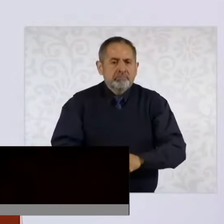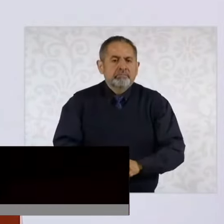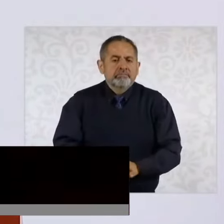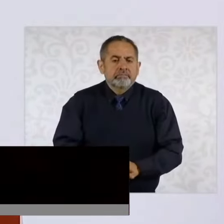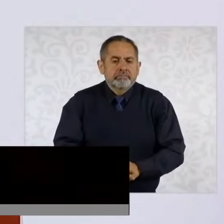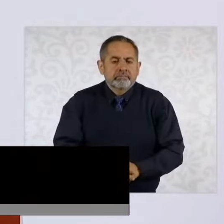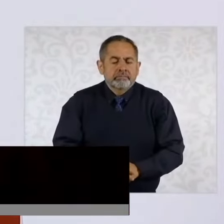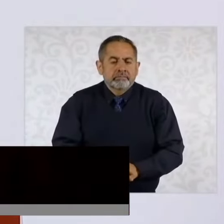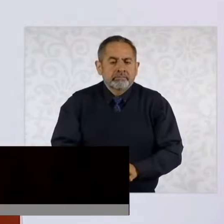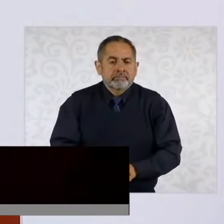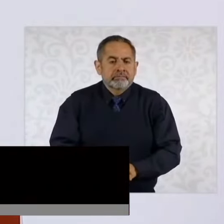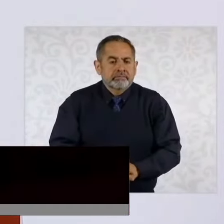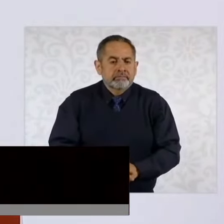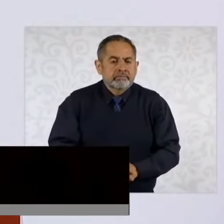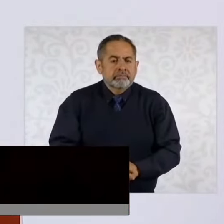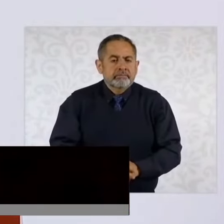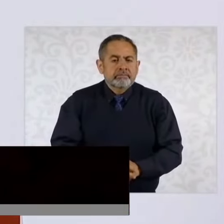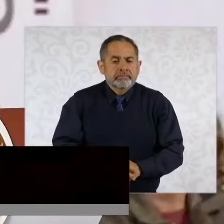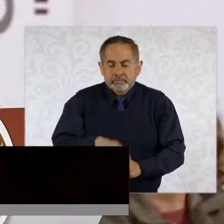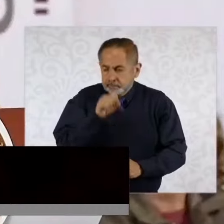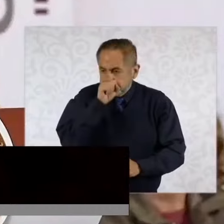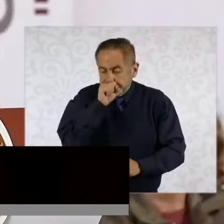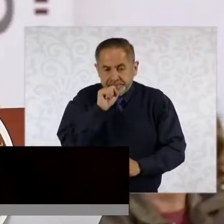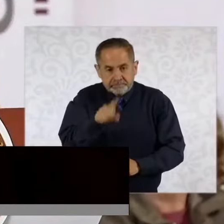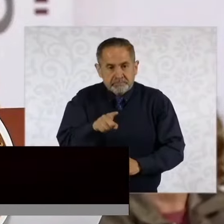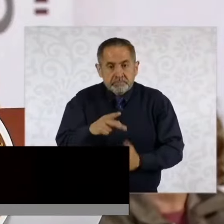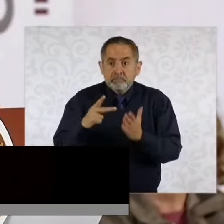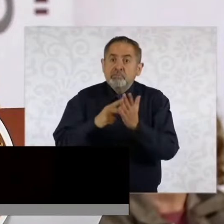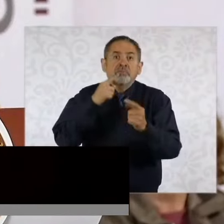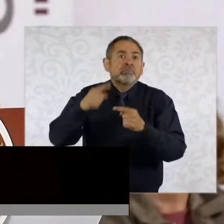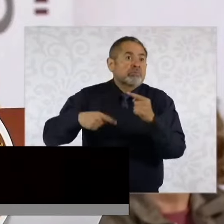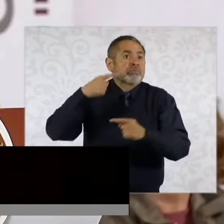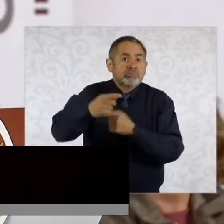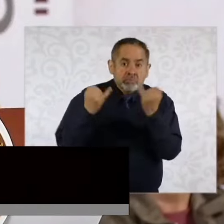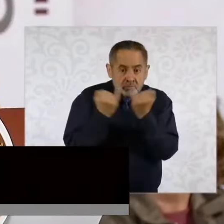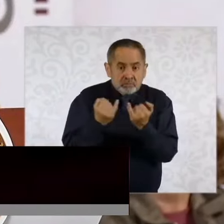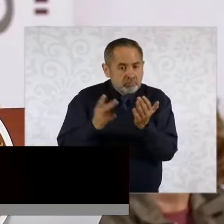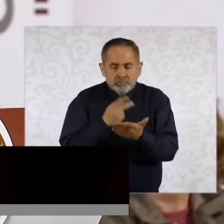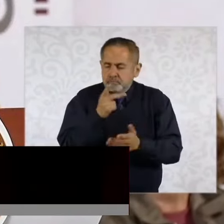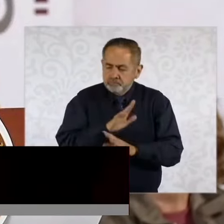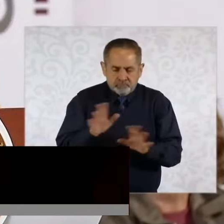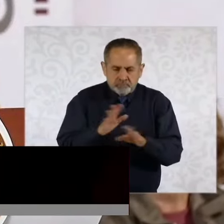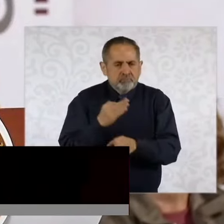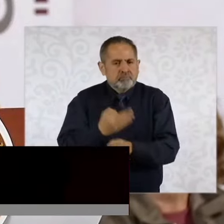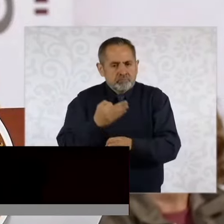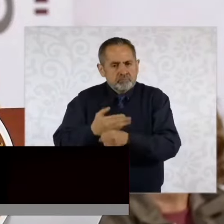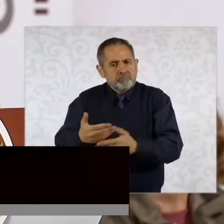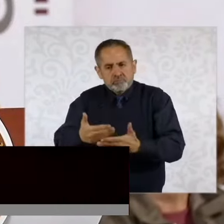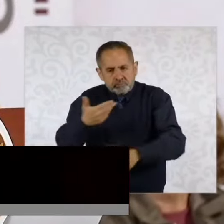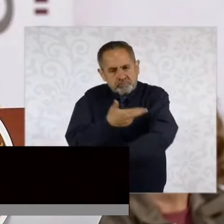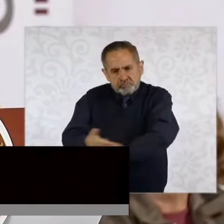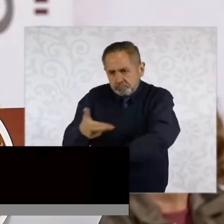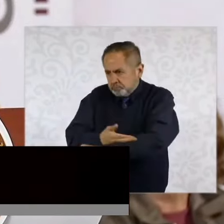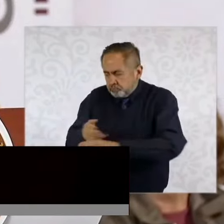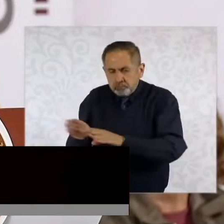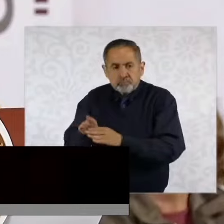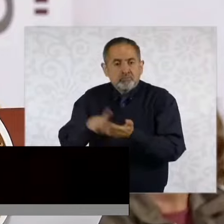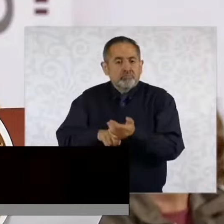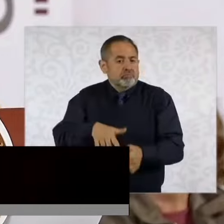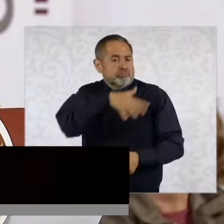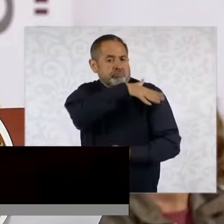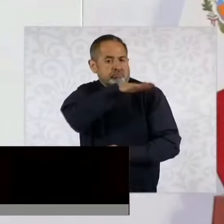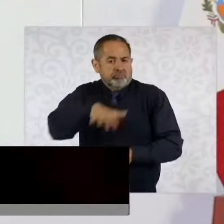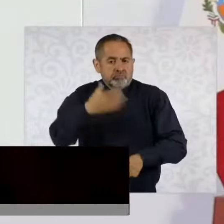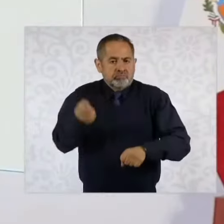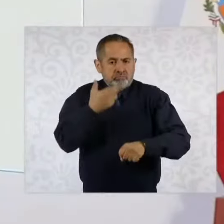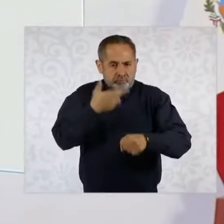es pedirle que traicione a López Obrador, porque ella, su gran compromiso de campaña, lo central,